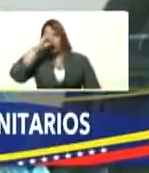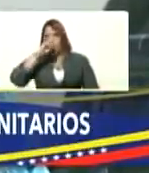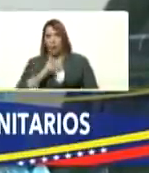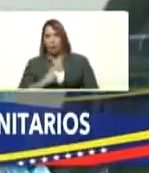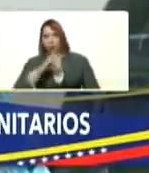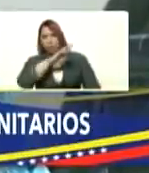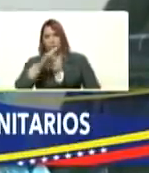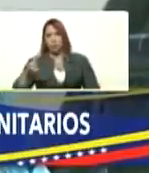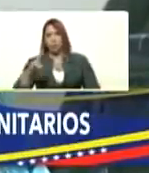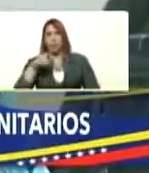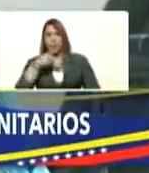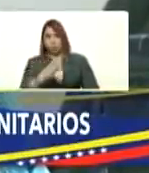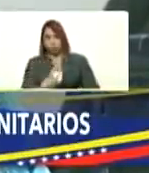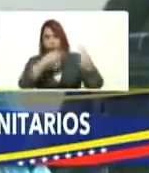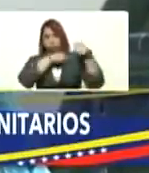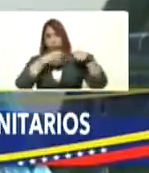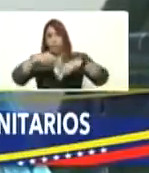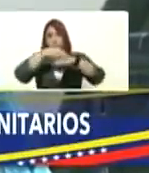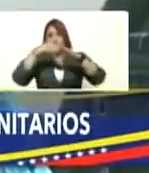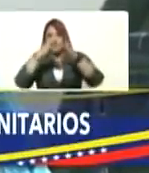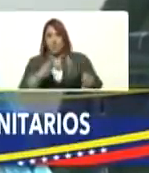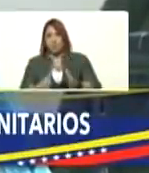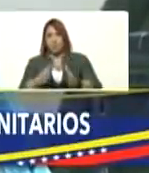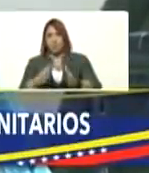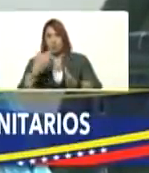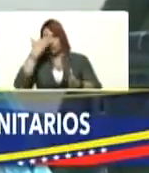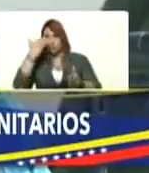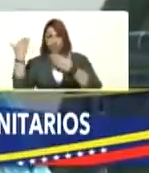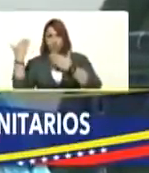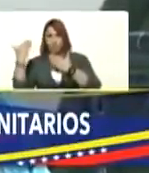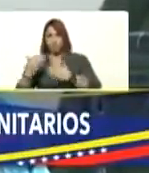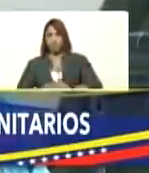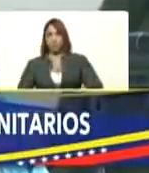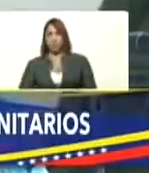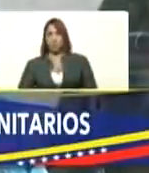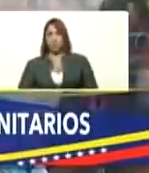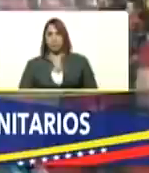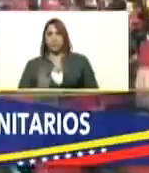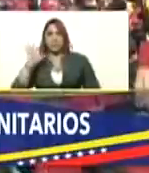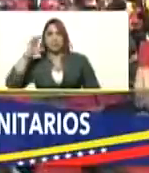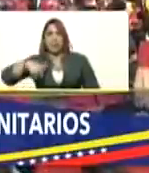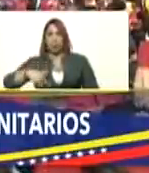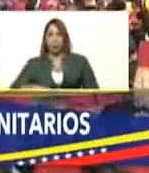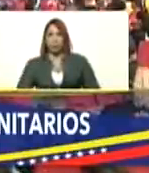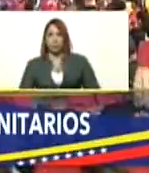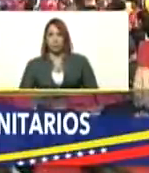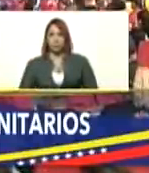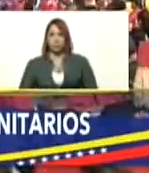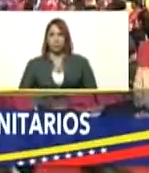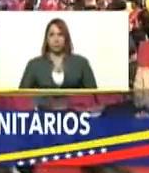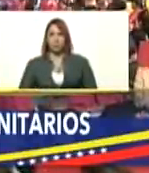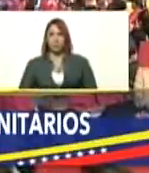como ministra. La primera mujer almirante en jefa, Naguara.